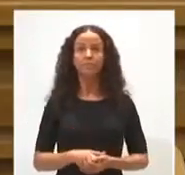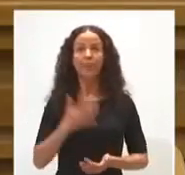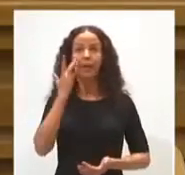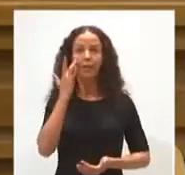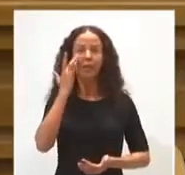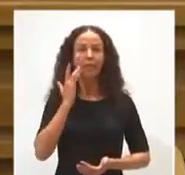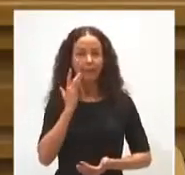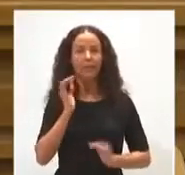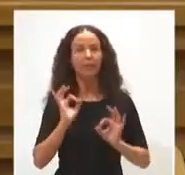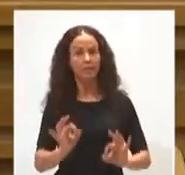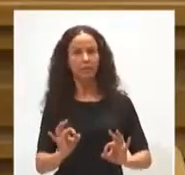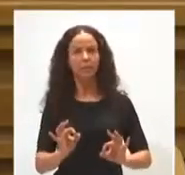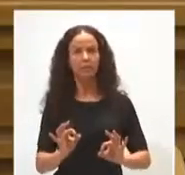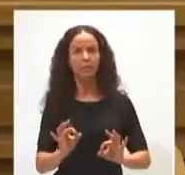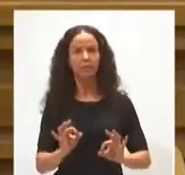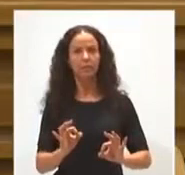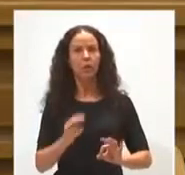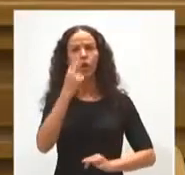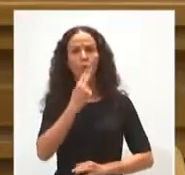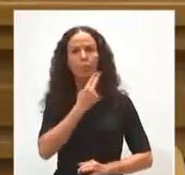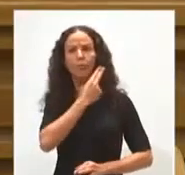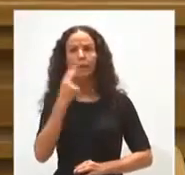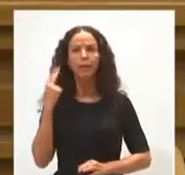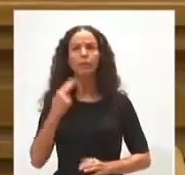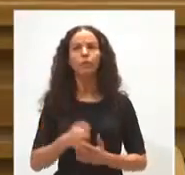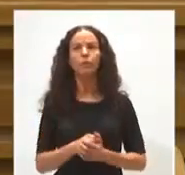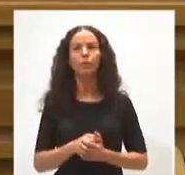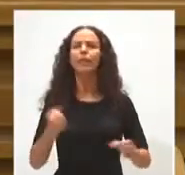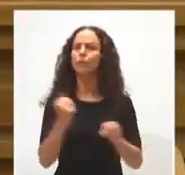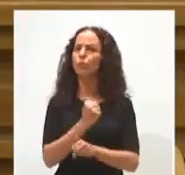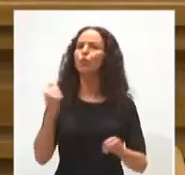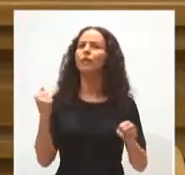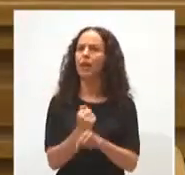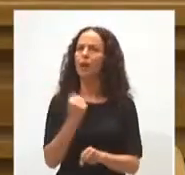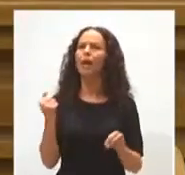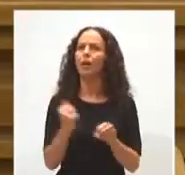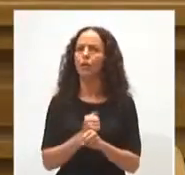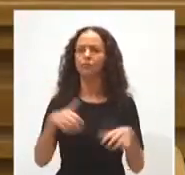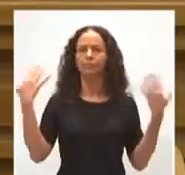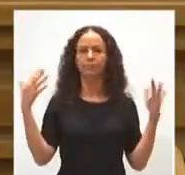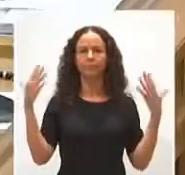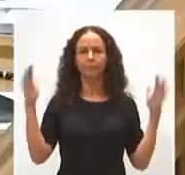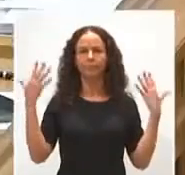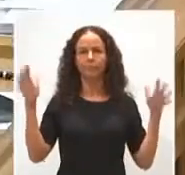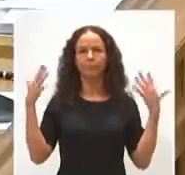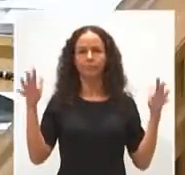decente es comprometido y es muy trabajador metros